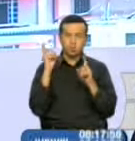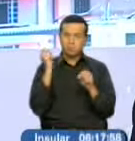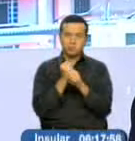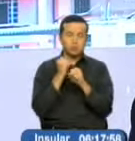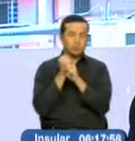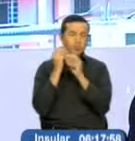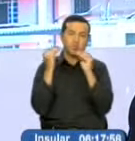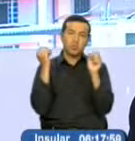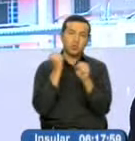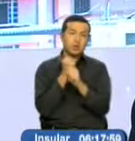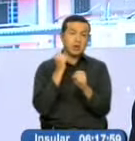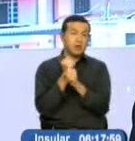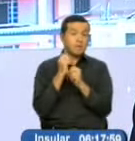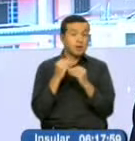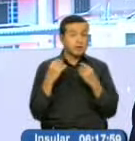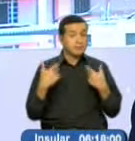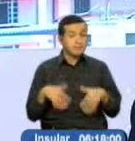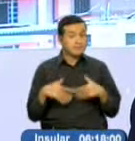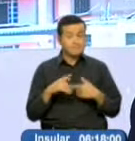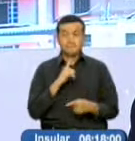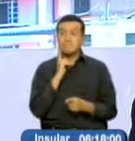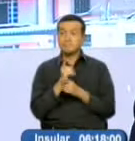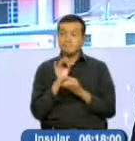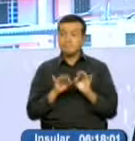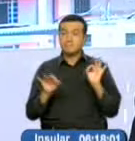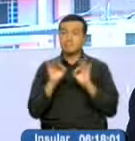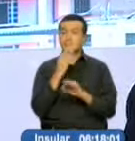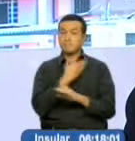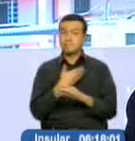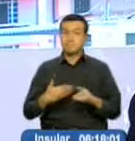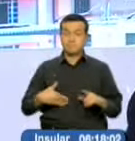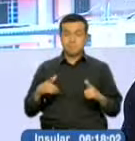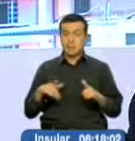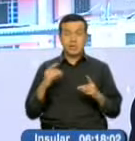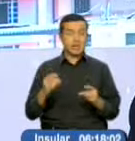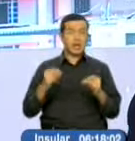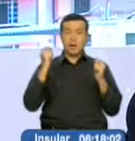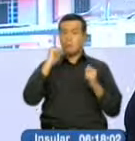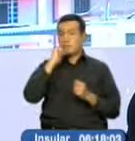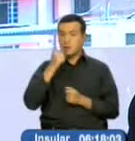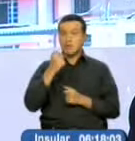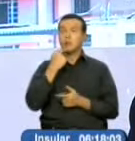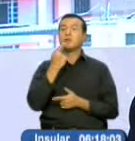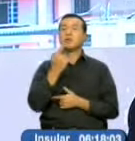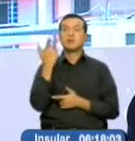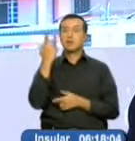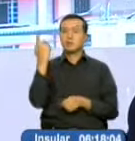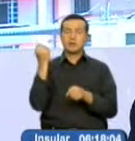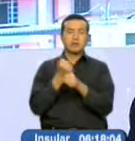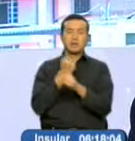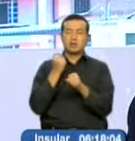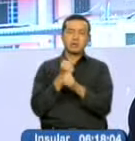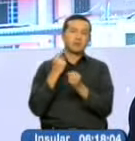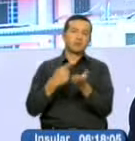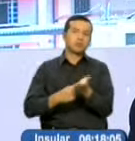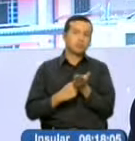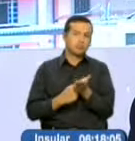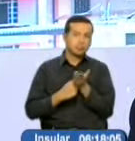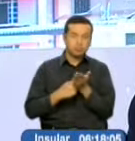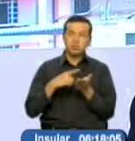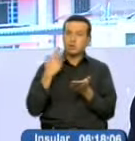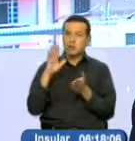por hacer, como lo hemos comentado hace un momento, y por eso el presidente electo decidió al día siguiente empezar ya a trabajar fuertemente de una